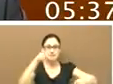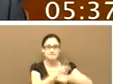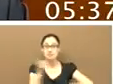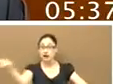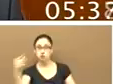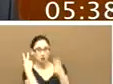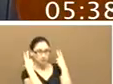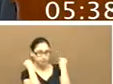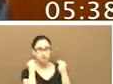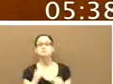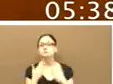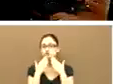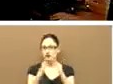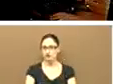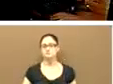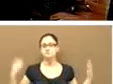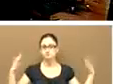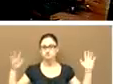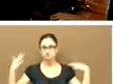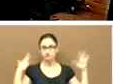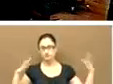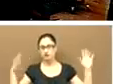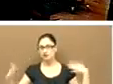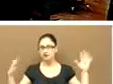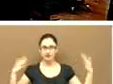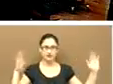sector muchas gracias gracias